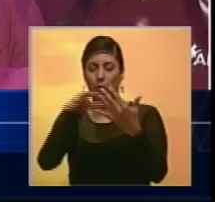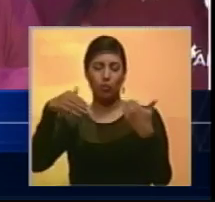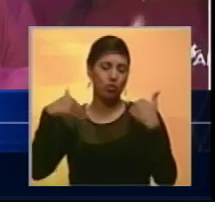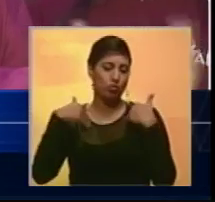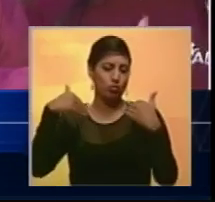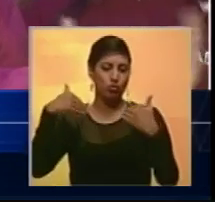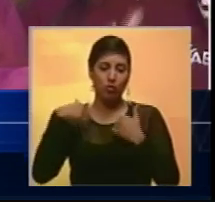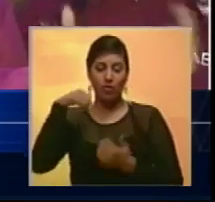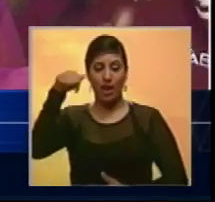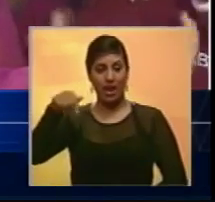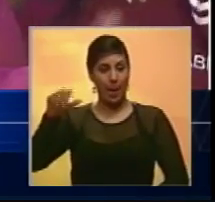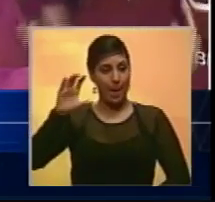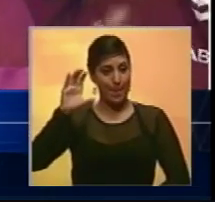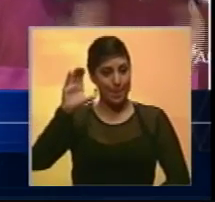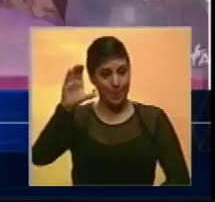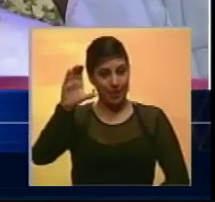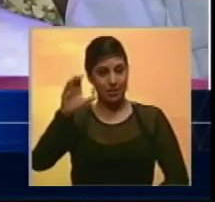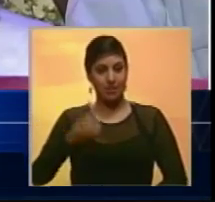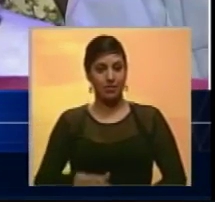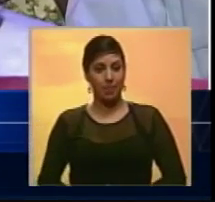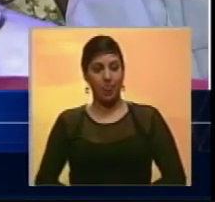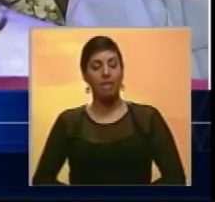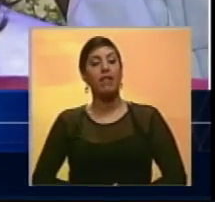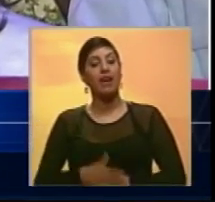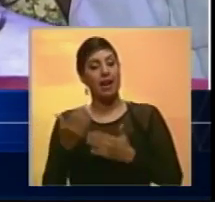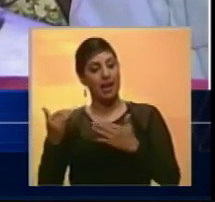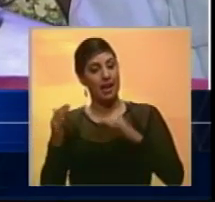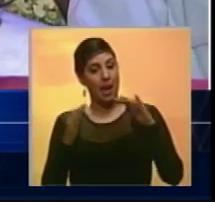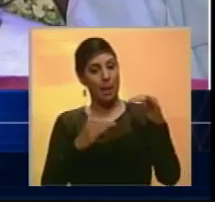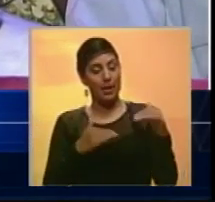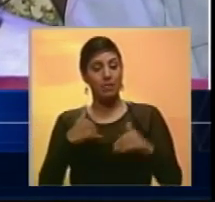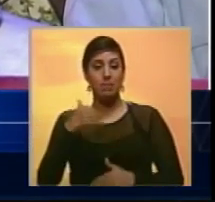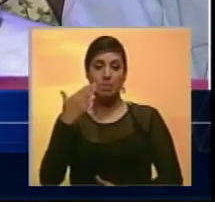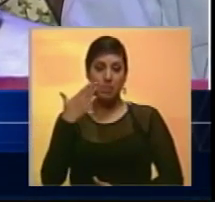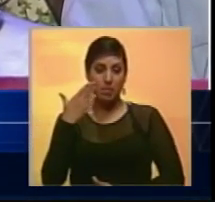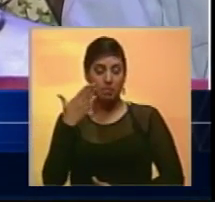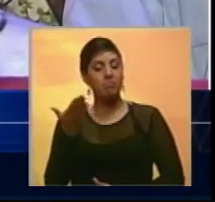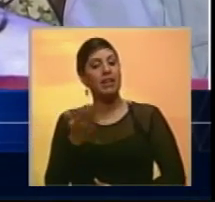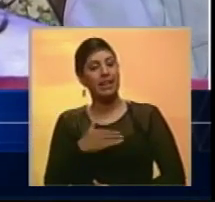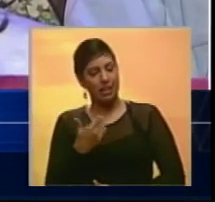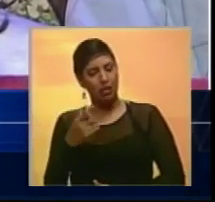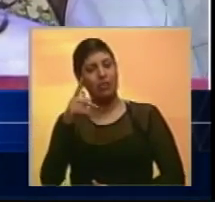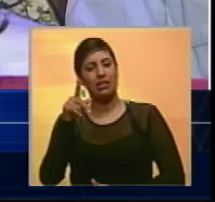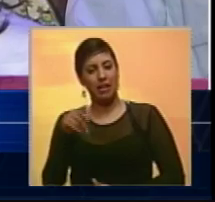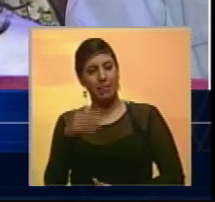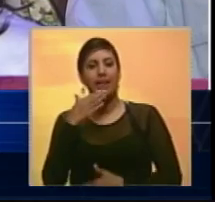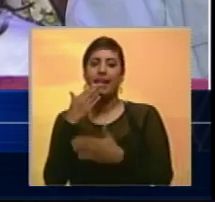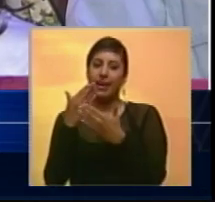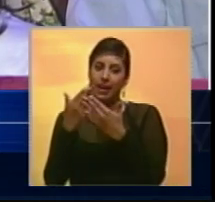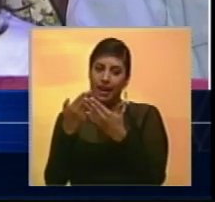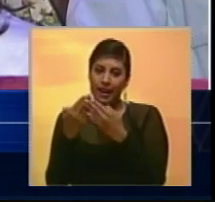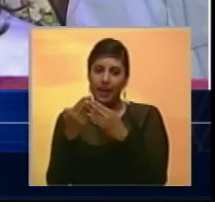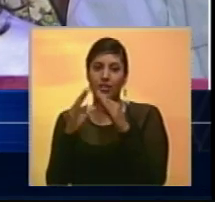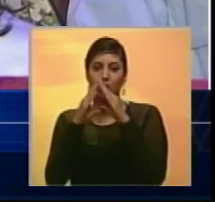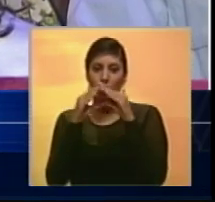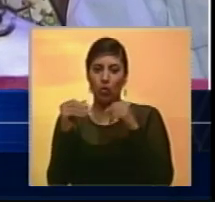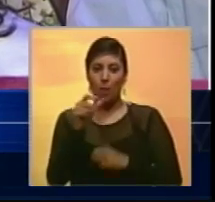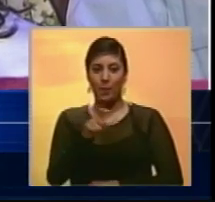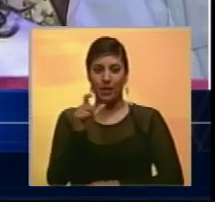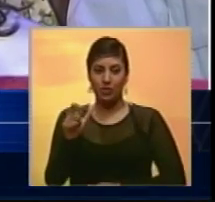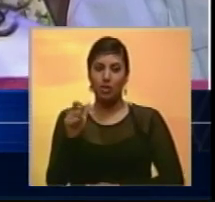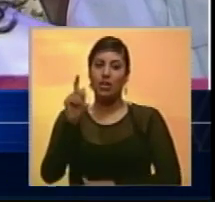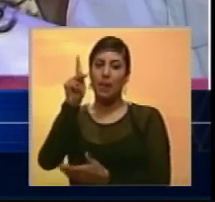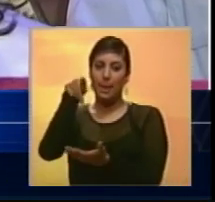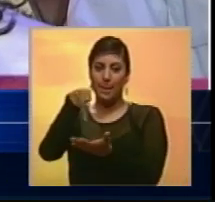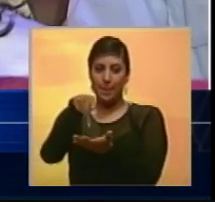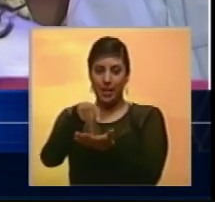tragedia que estamos viviendo hoy día. De parte de mi madre, pues quiero también agradecerles a todos los